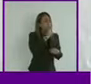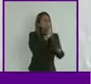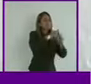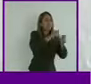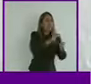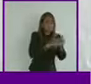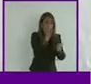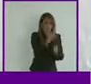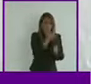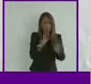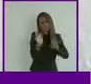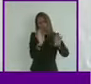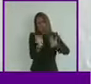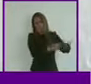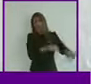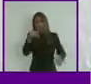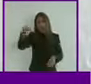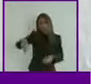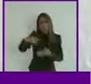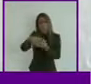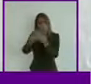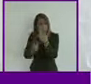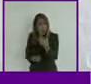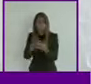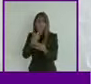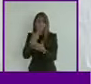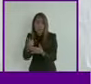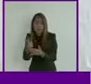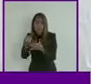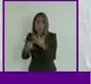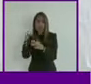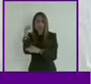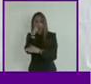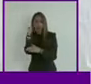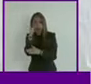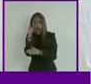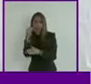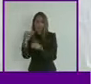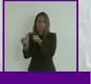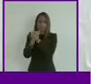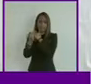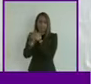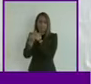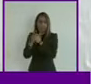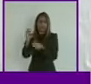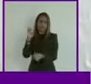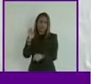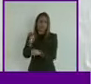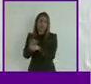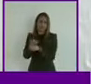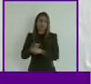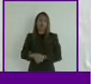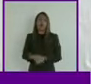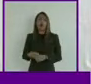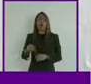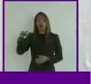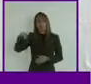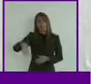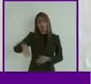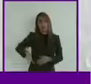de programas que además son gratuitos. La verdad es que el gobierno de la Ciudad de México da muchas oportunidades,